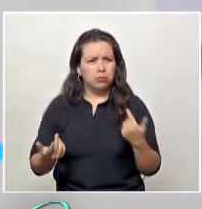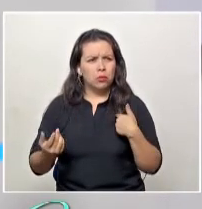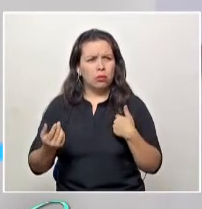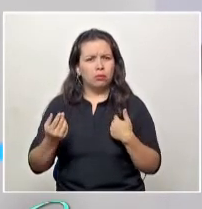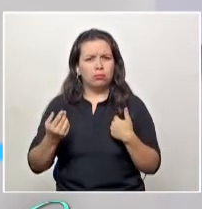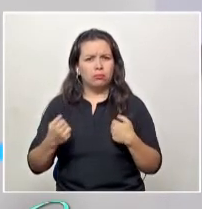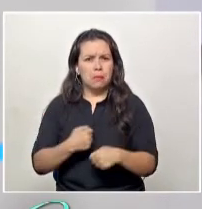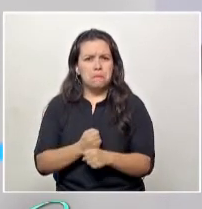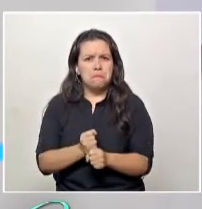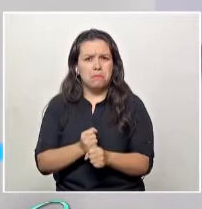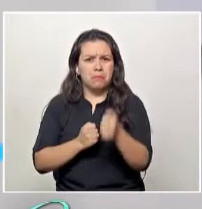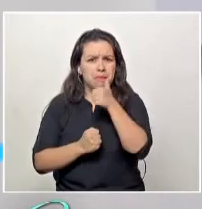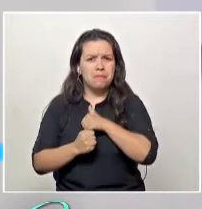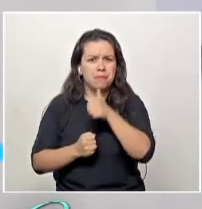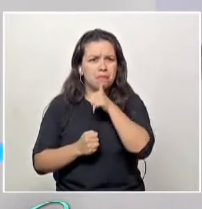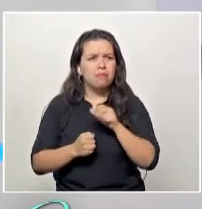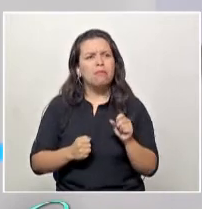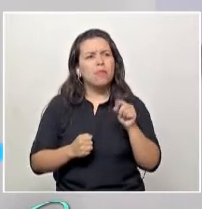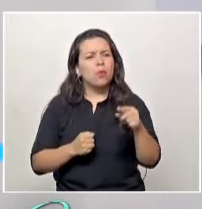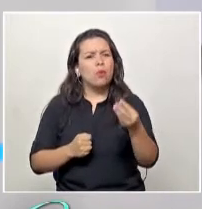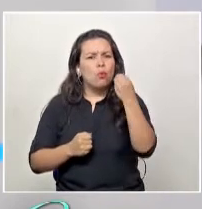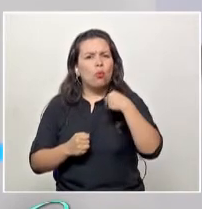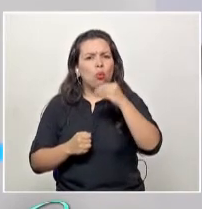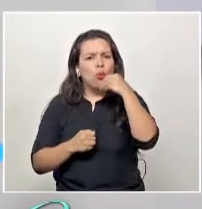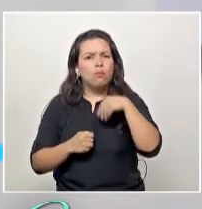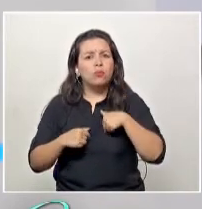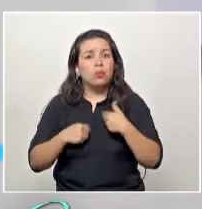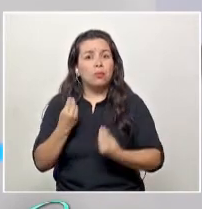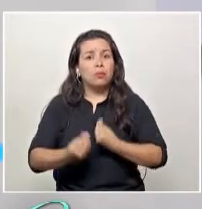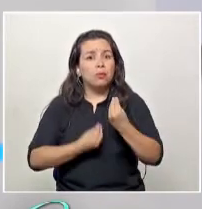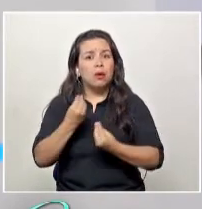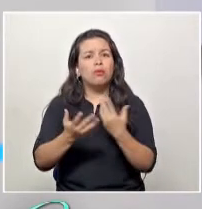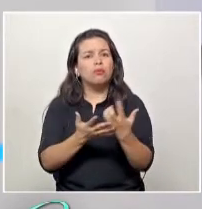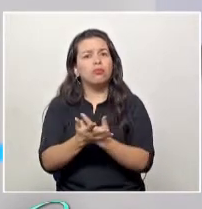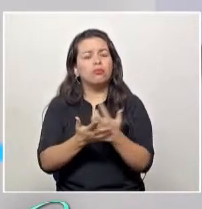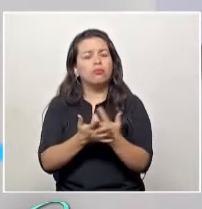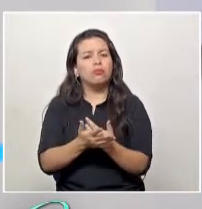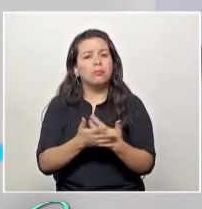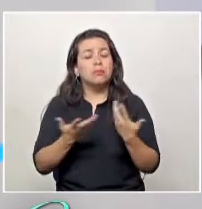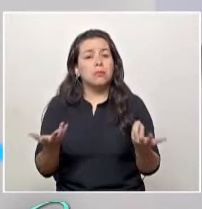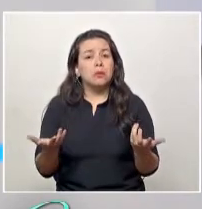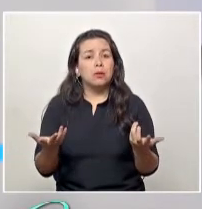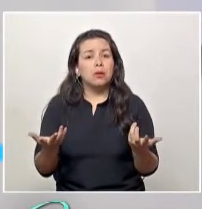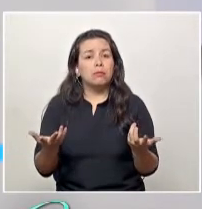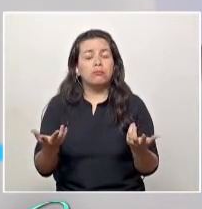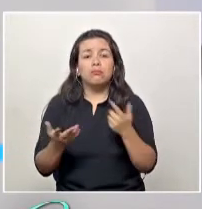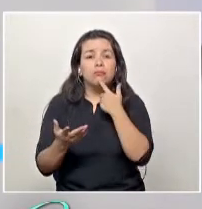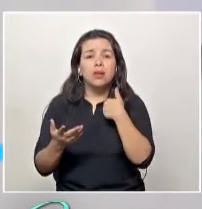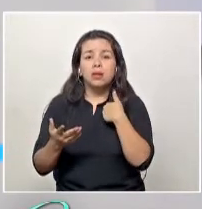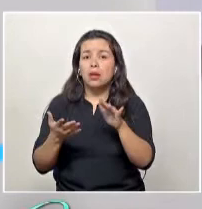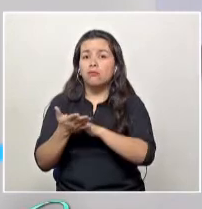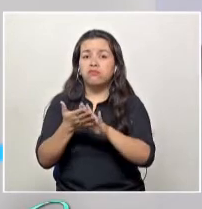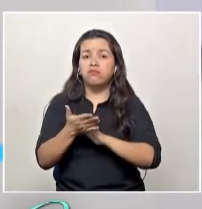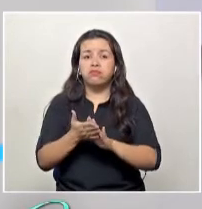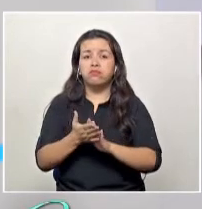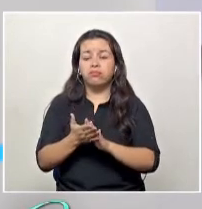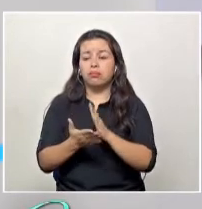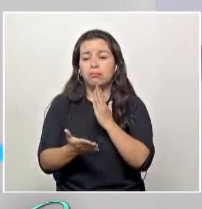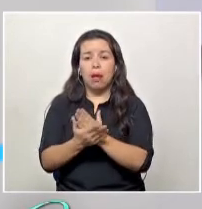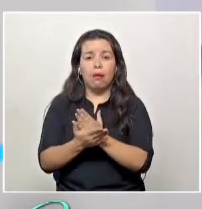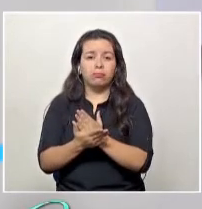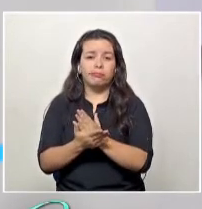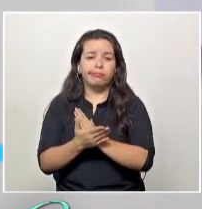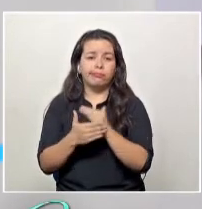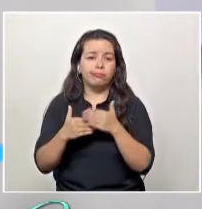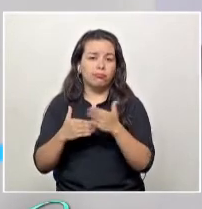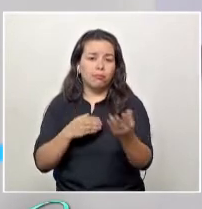aguantar hambre. La pregunta es, doctor, entonces, ¿qué debo hacer? Deme un consejo, porque me dice que eso no tiene tratamiento, que el tratamiento es hacer